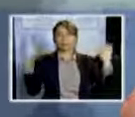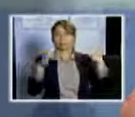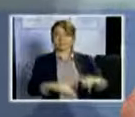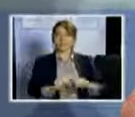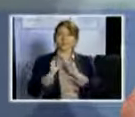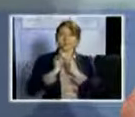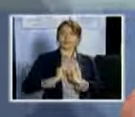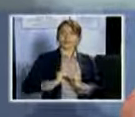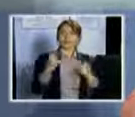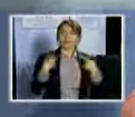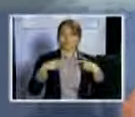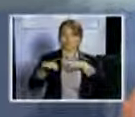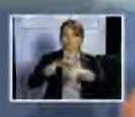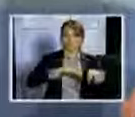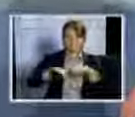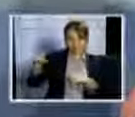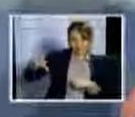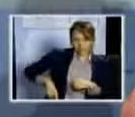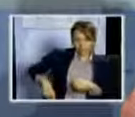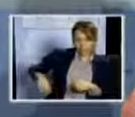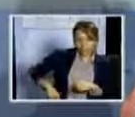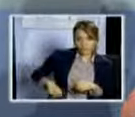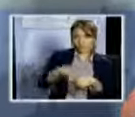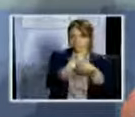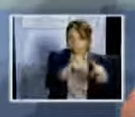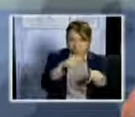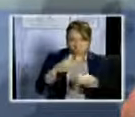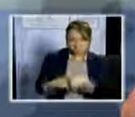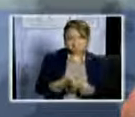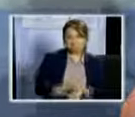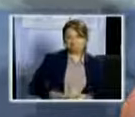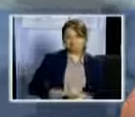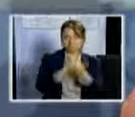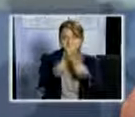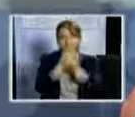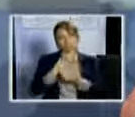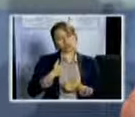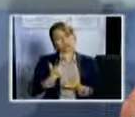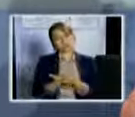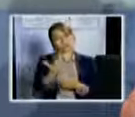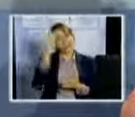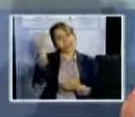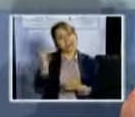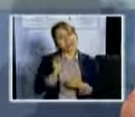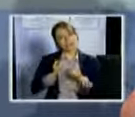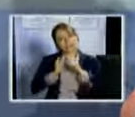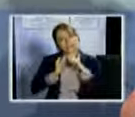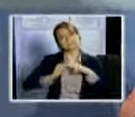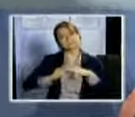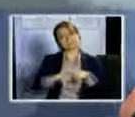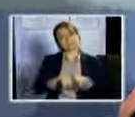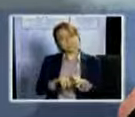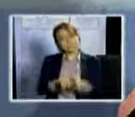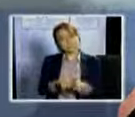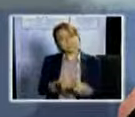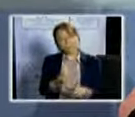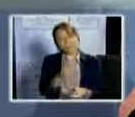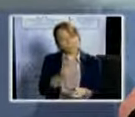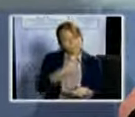la Unión Interparlamentaria. Y como lo dije en un principio, en mi primera intervención al principio de este